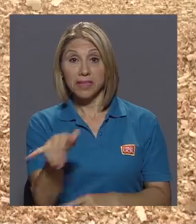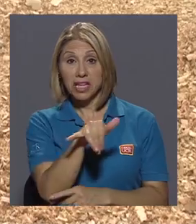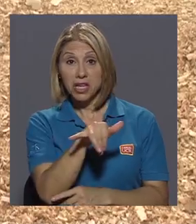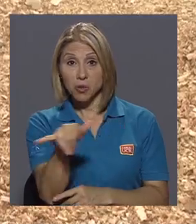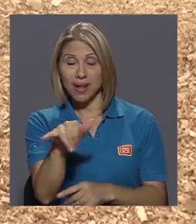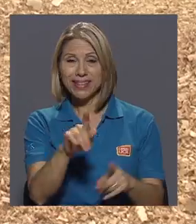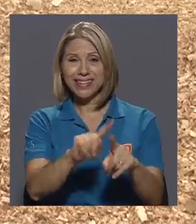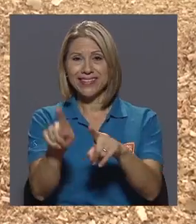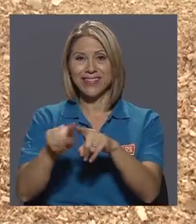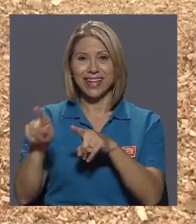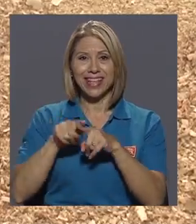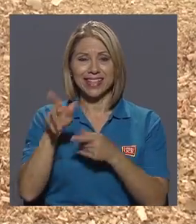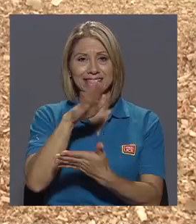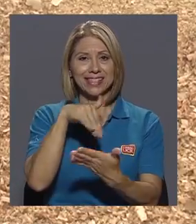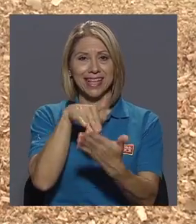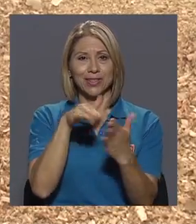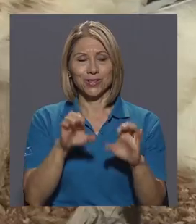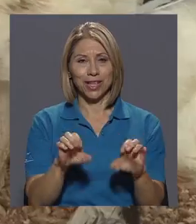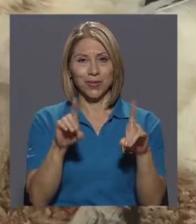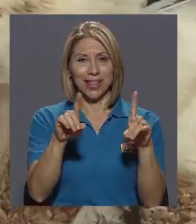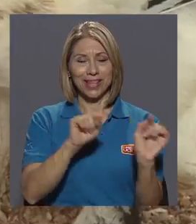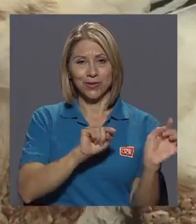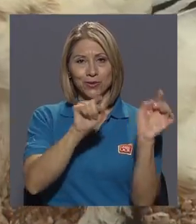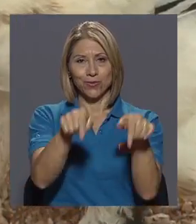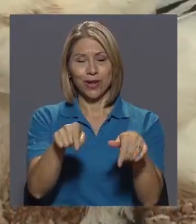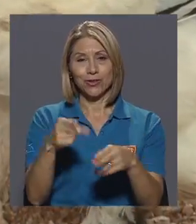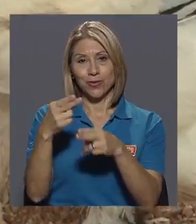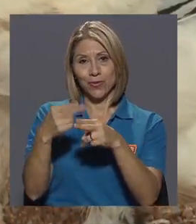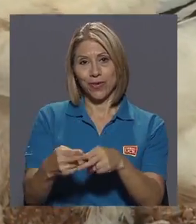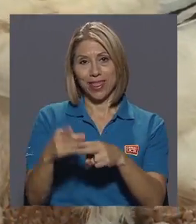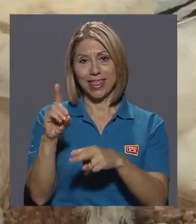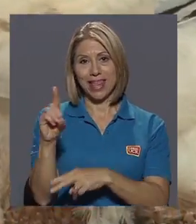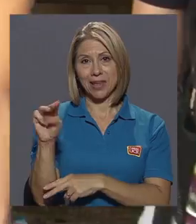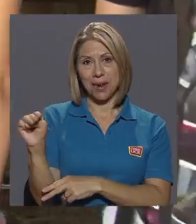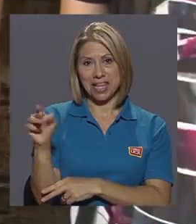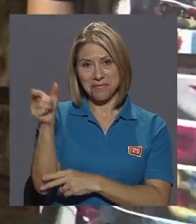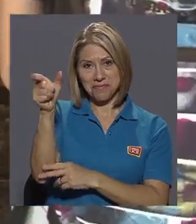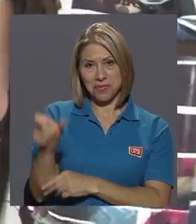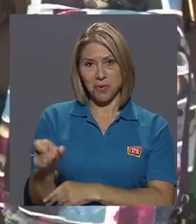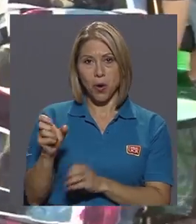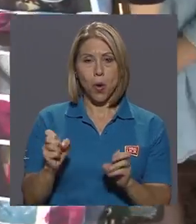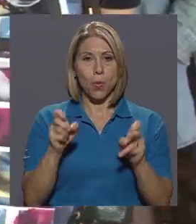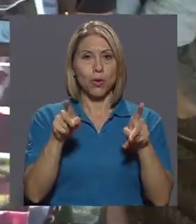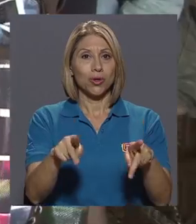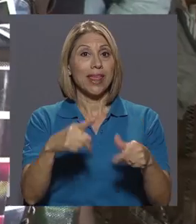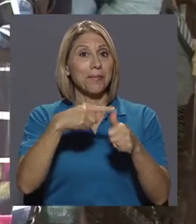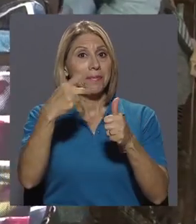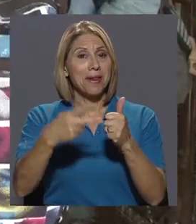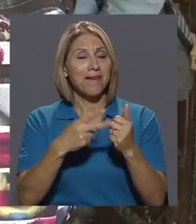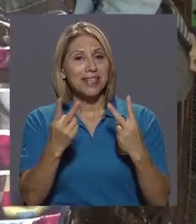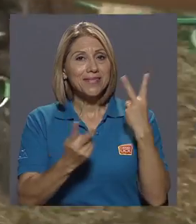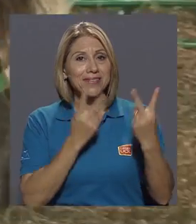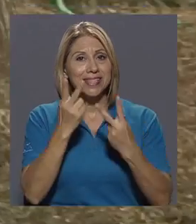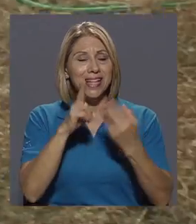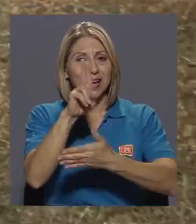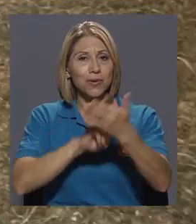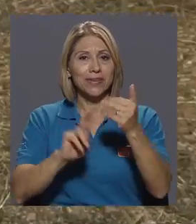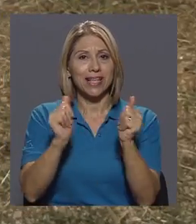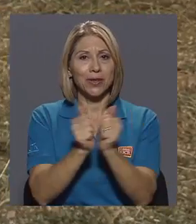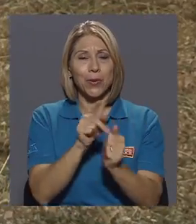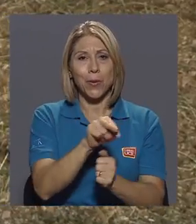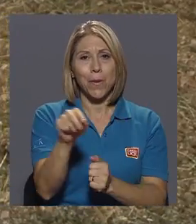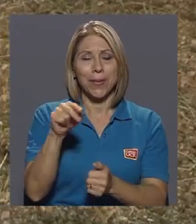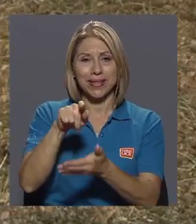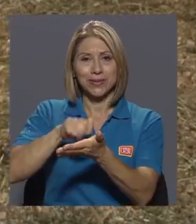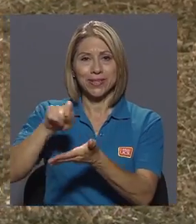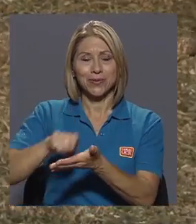forma lo hicieron diferentes centros educativos. Derin Marín, por ejemplo, tuvo la oportunidad de visitar por primera vez la universidad con sus compañeros